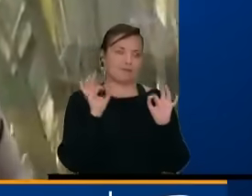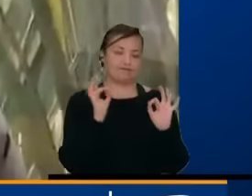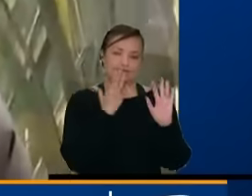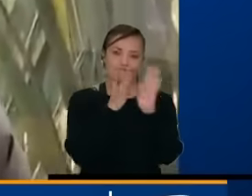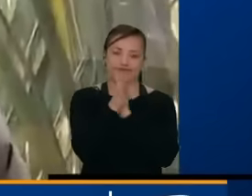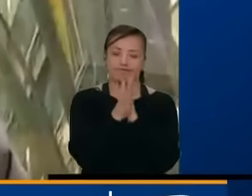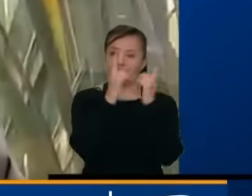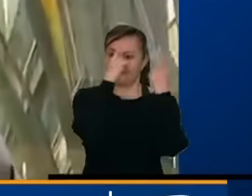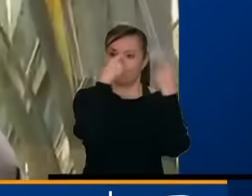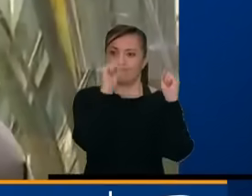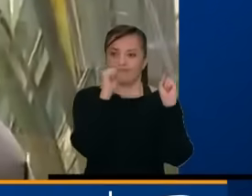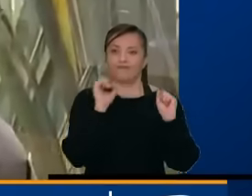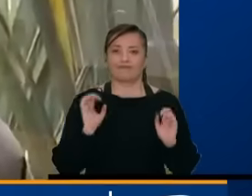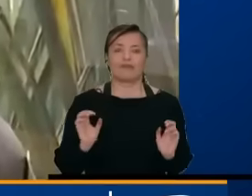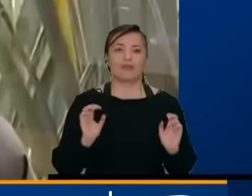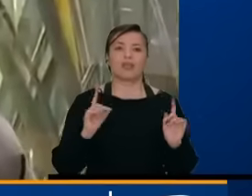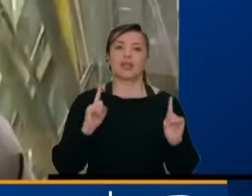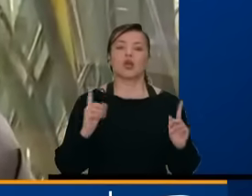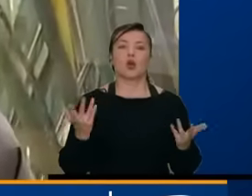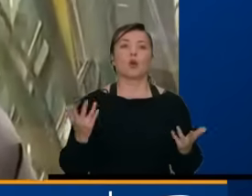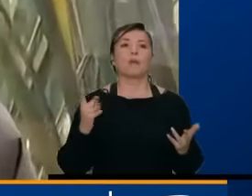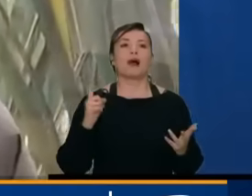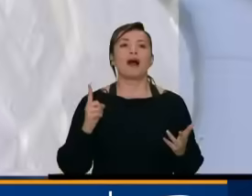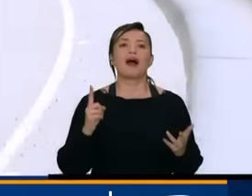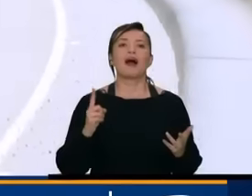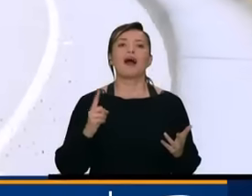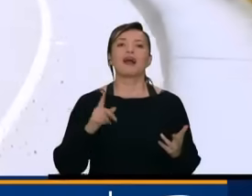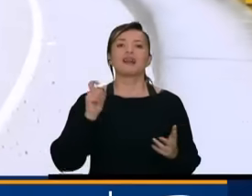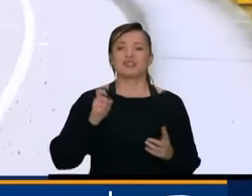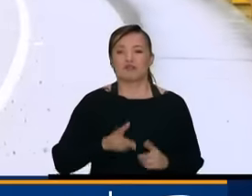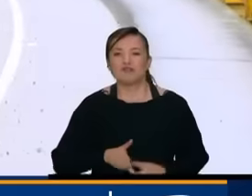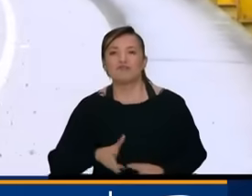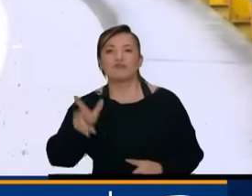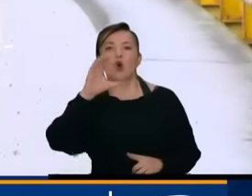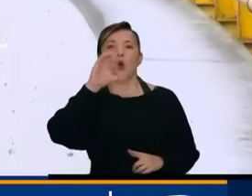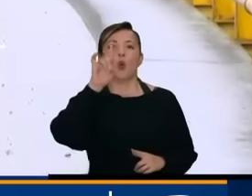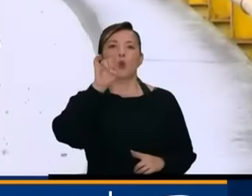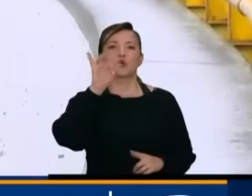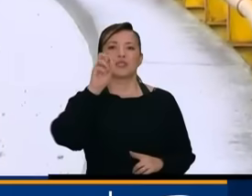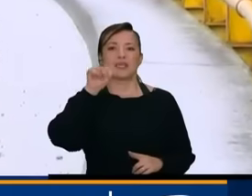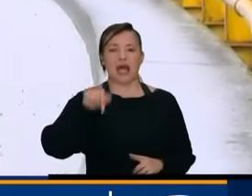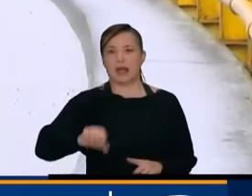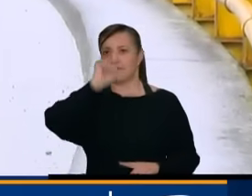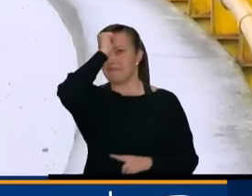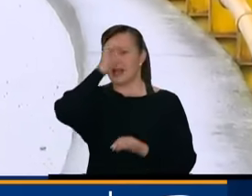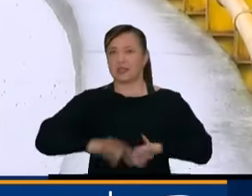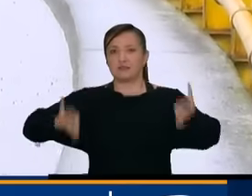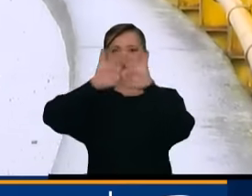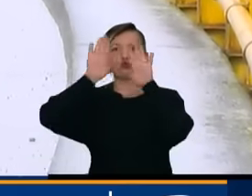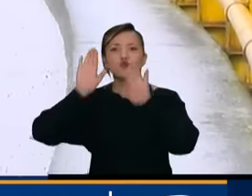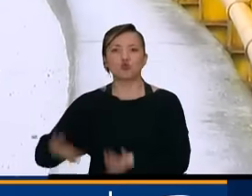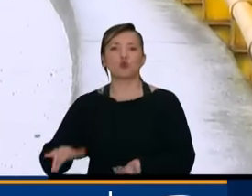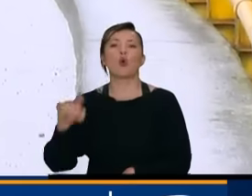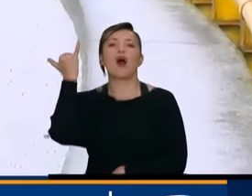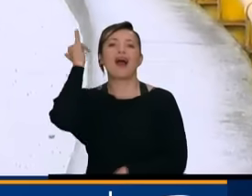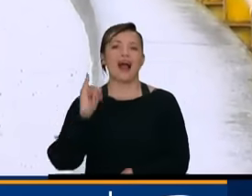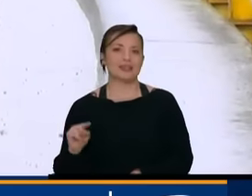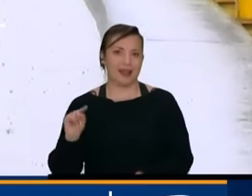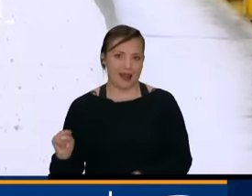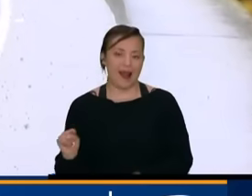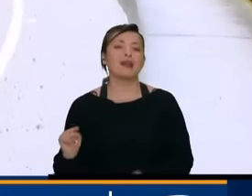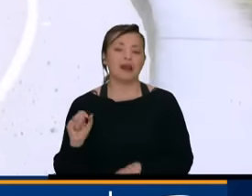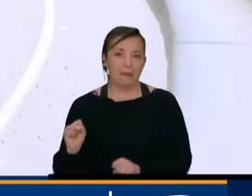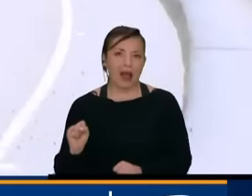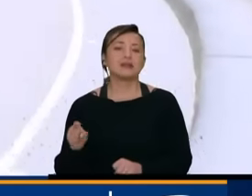preocupación, entendiendo que la transversal del Cusiana es la ruta más importante del departamento de Casanare, y aparte de eso,